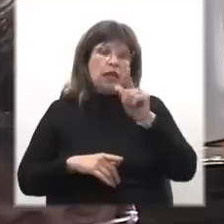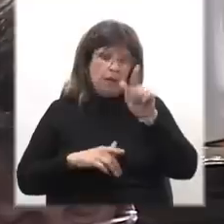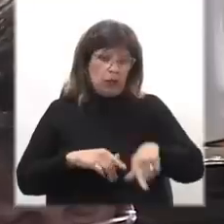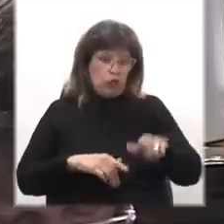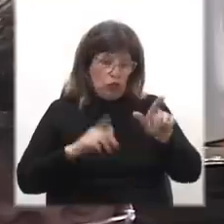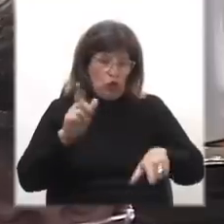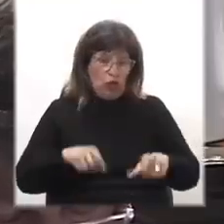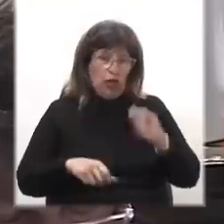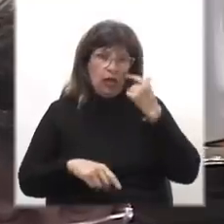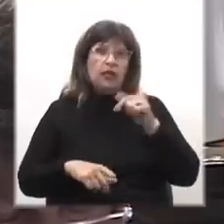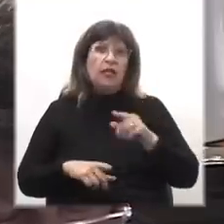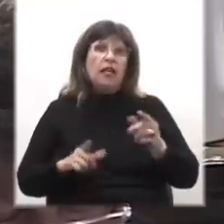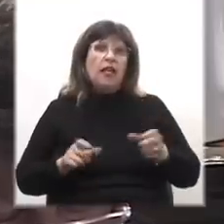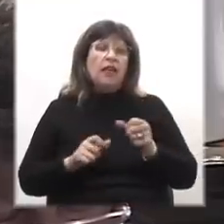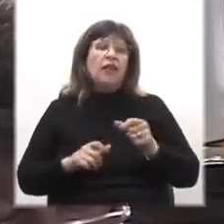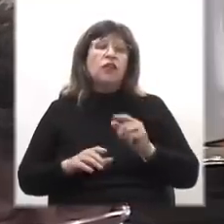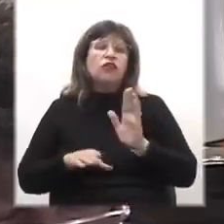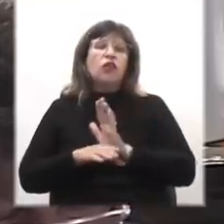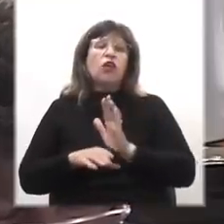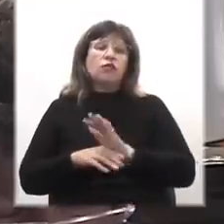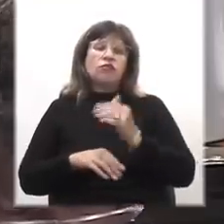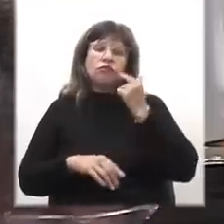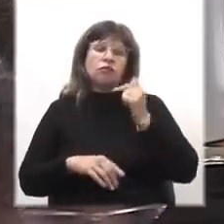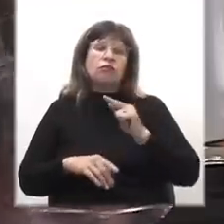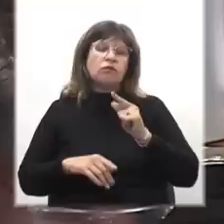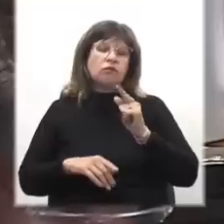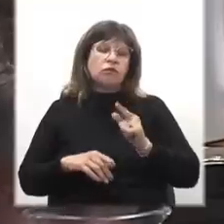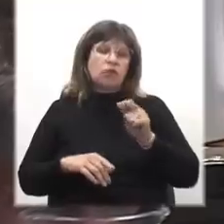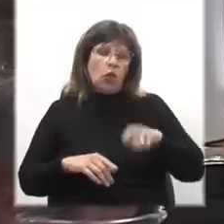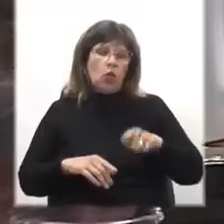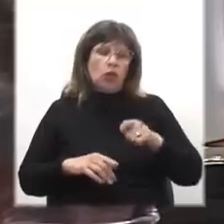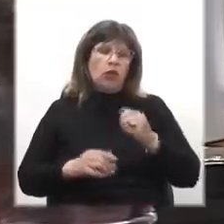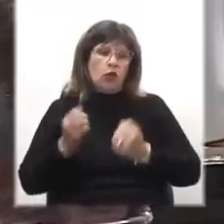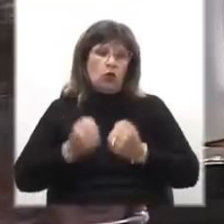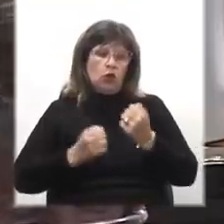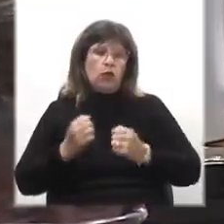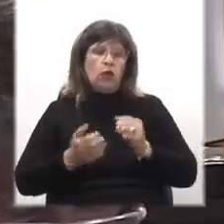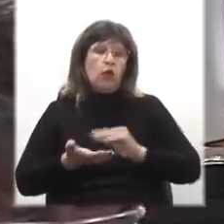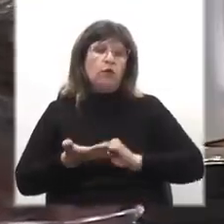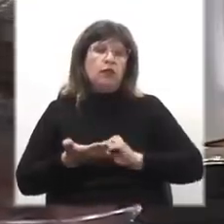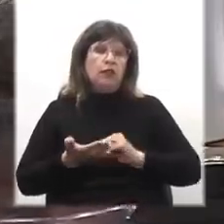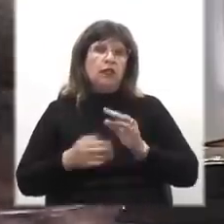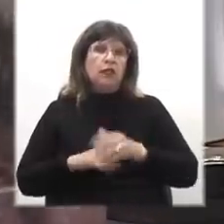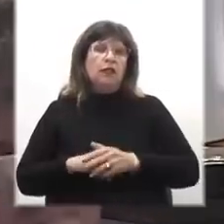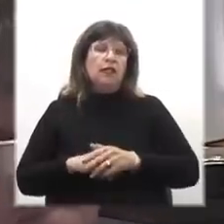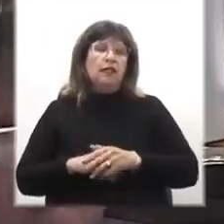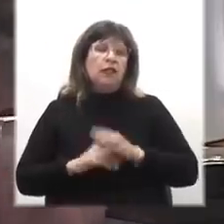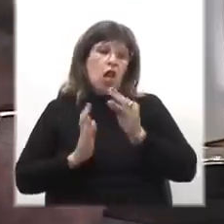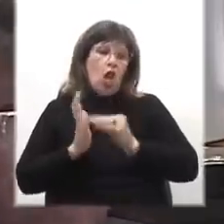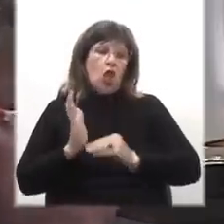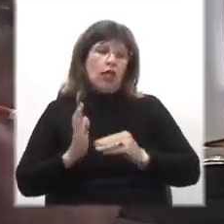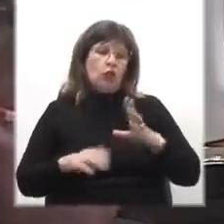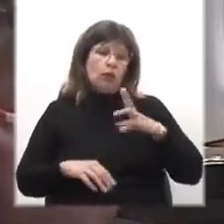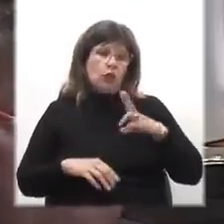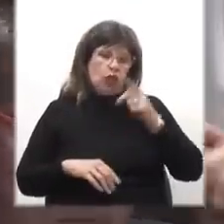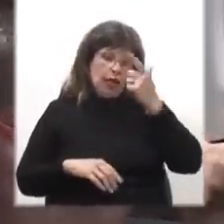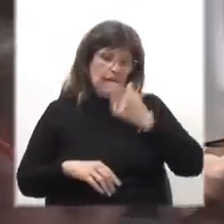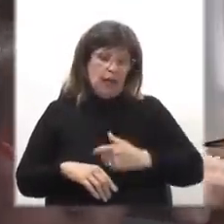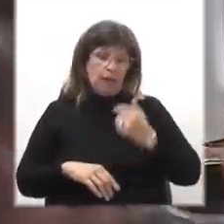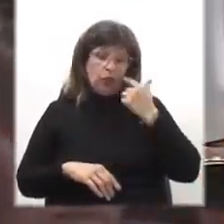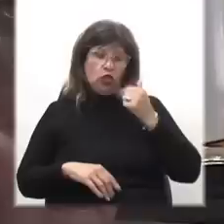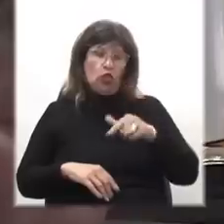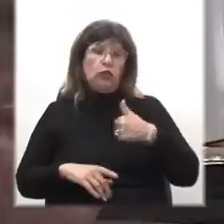que comprenda hechos o actos de carácter económico, jurídico, administrativo, relativo a los datos personales de las personas, los temas